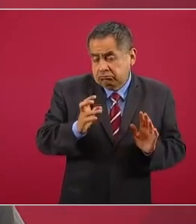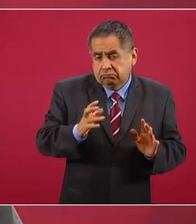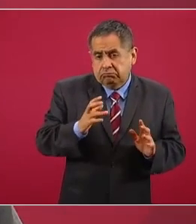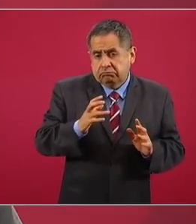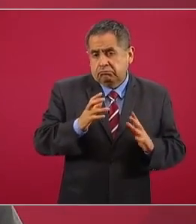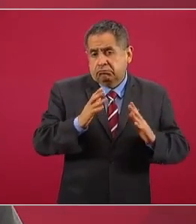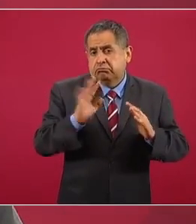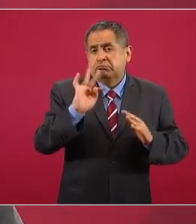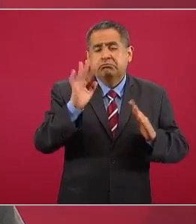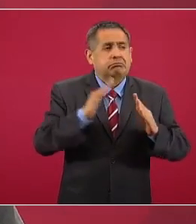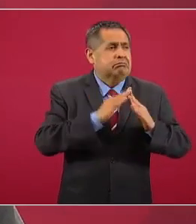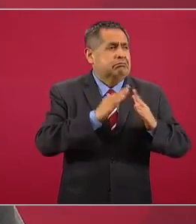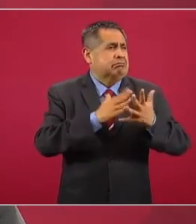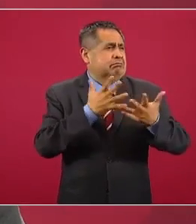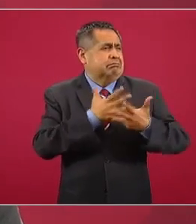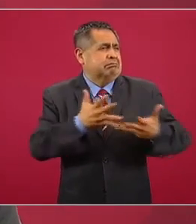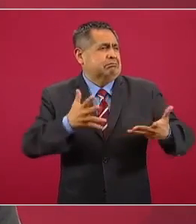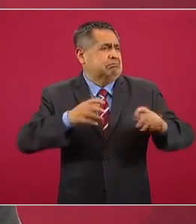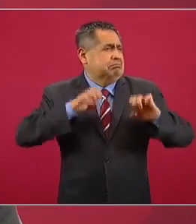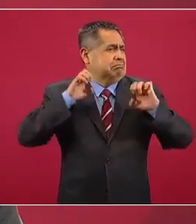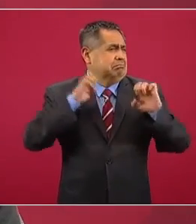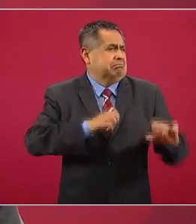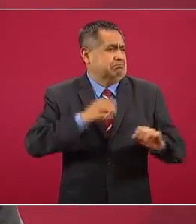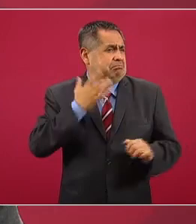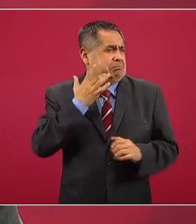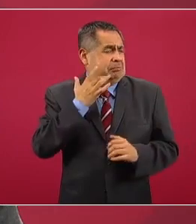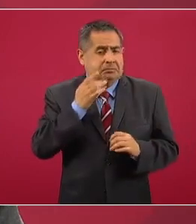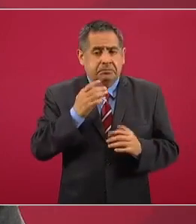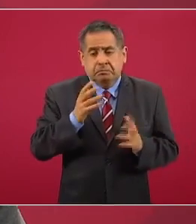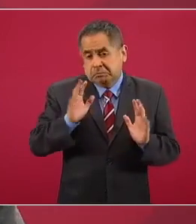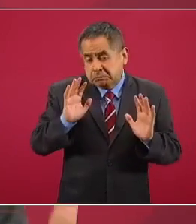una casa de gran lujo, pues